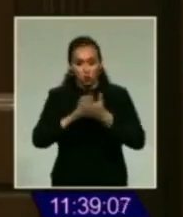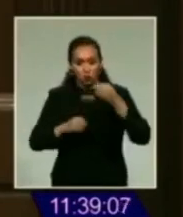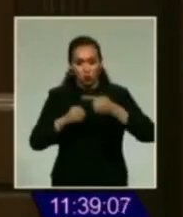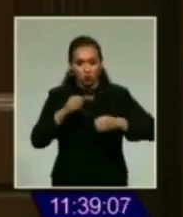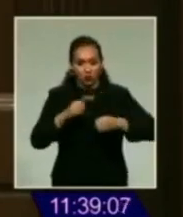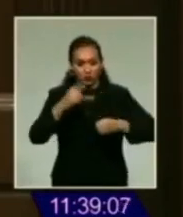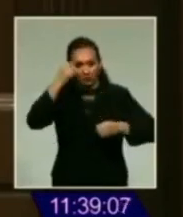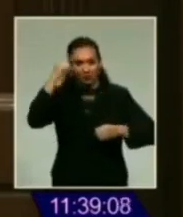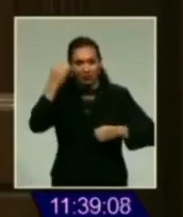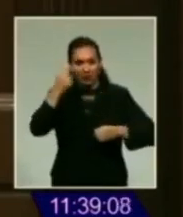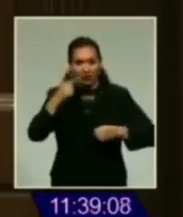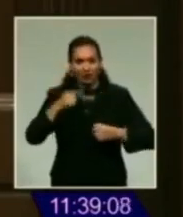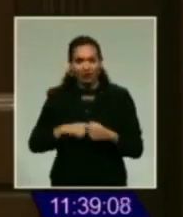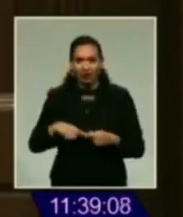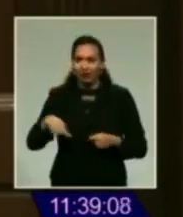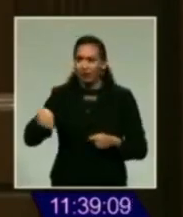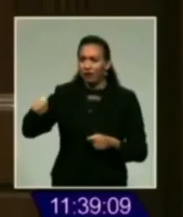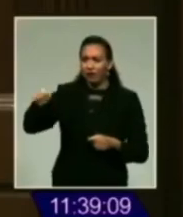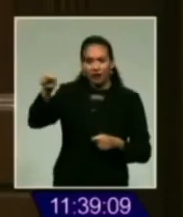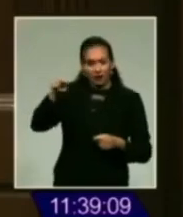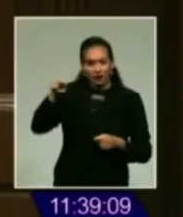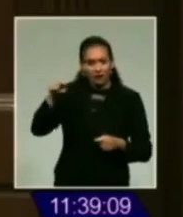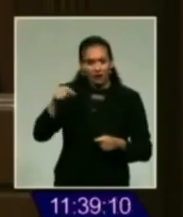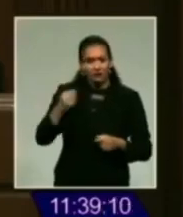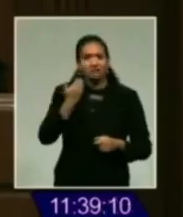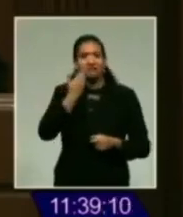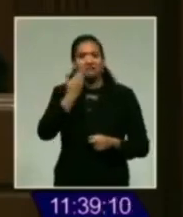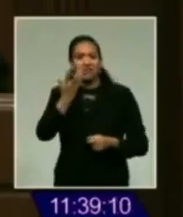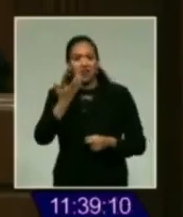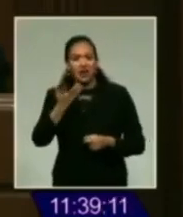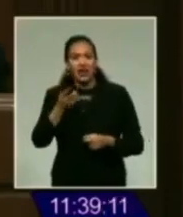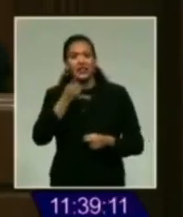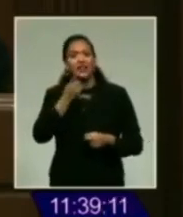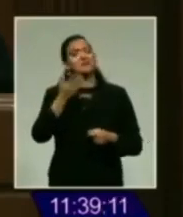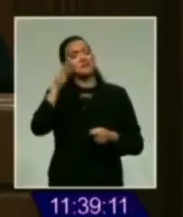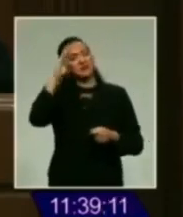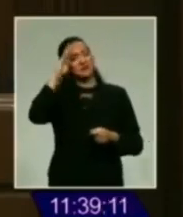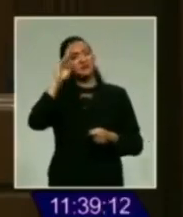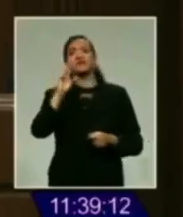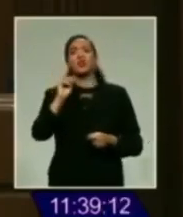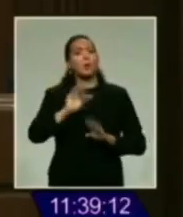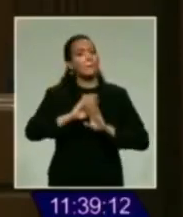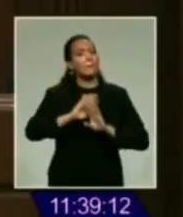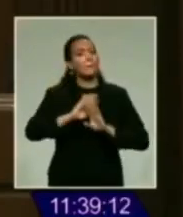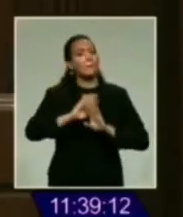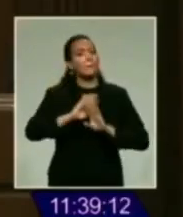hacerlo coincidir con el cambio de administración sexenal.